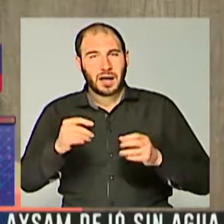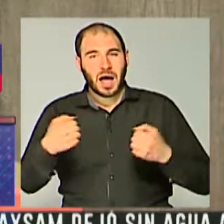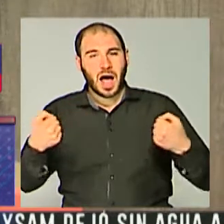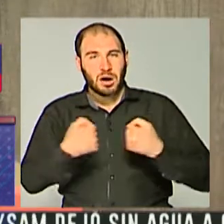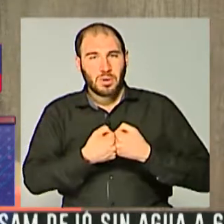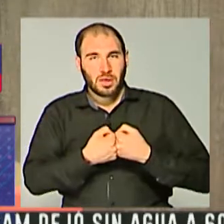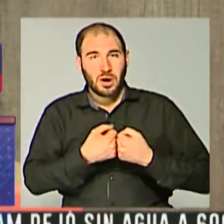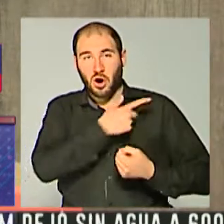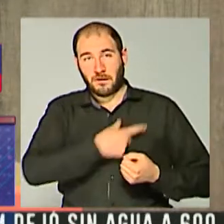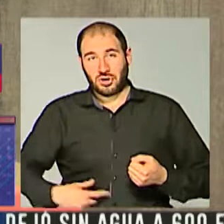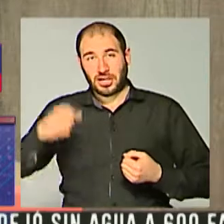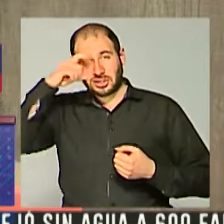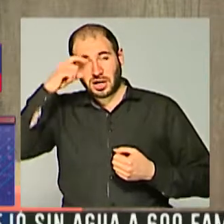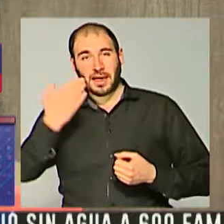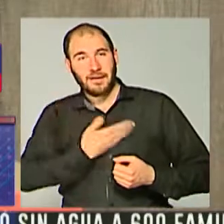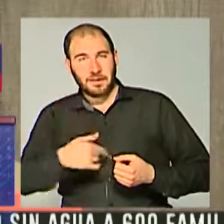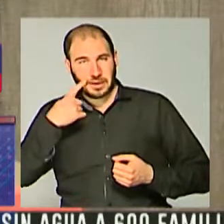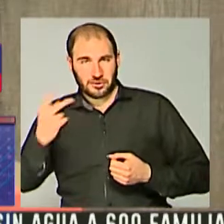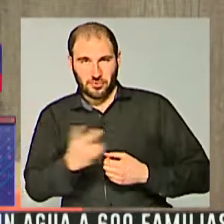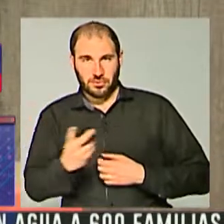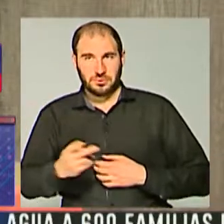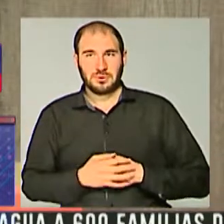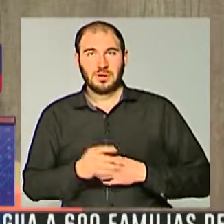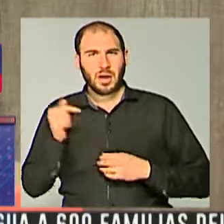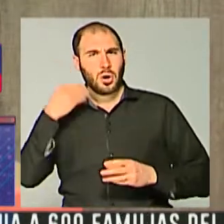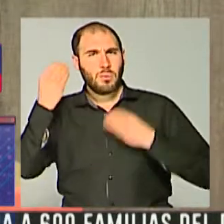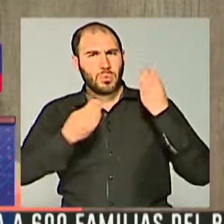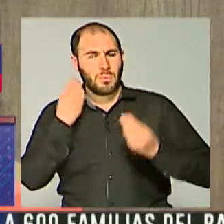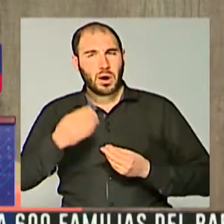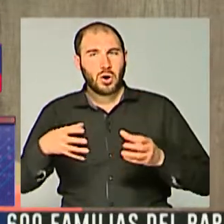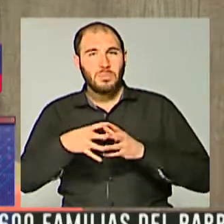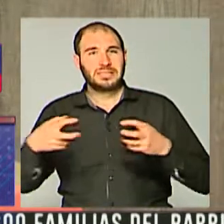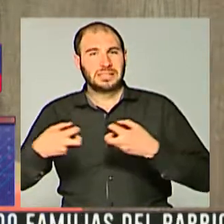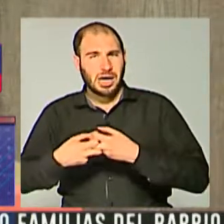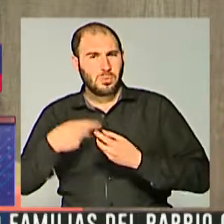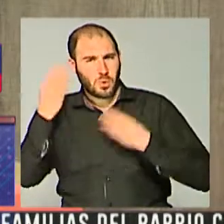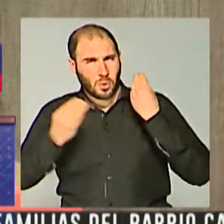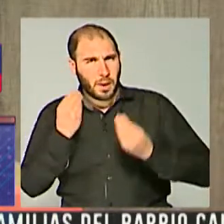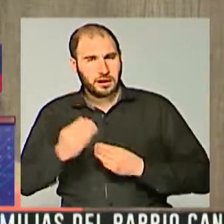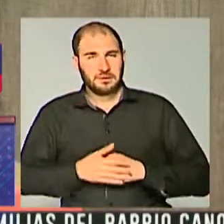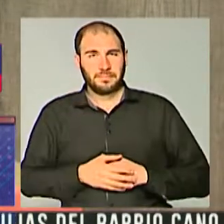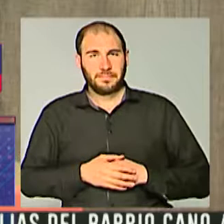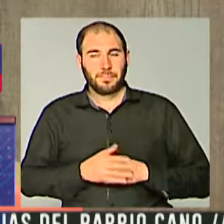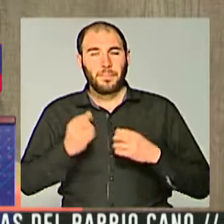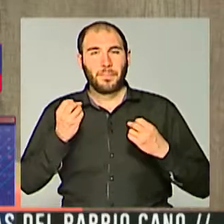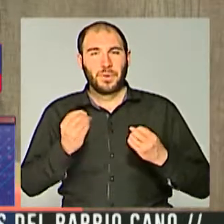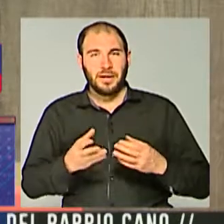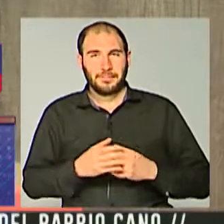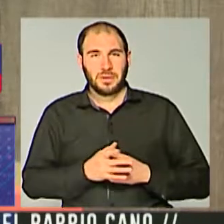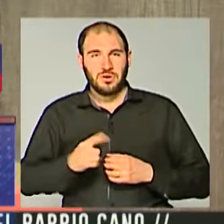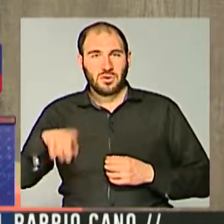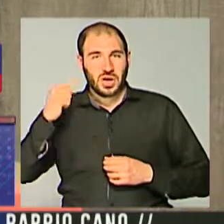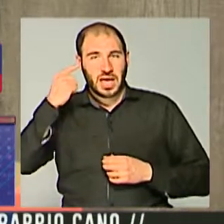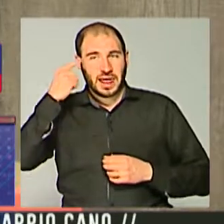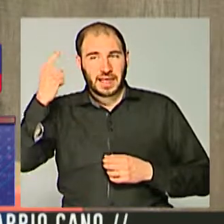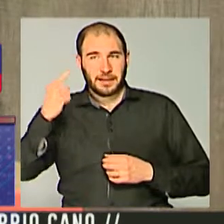que hay entre el gobierno nacional y el fondo monetario había mucha preocupación por parte de los sindicalistas teniendo en cuenta que consideraban